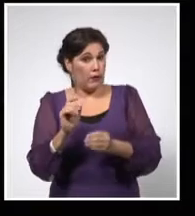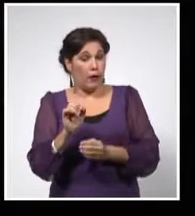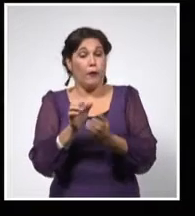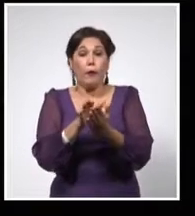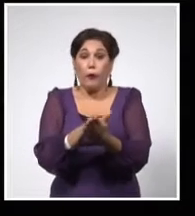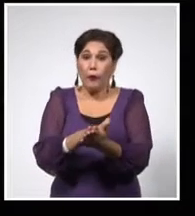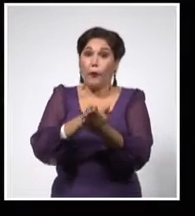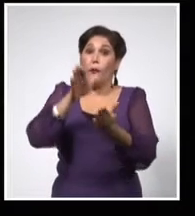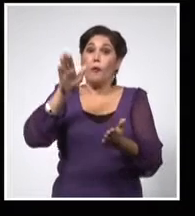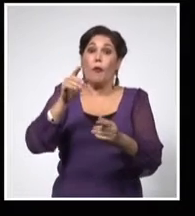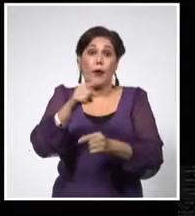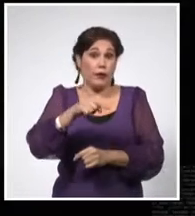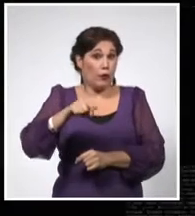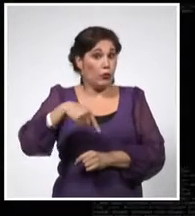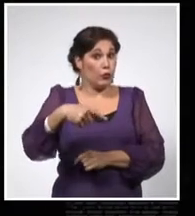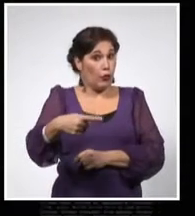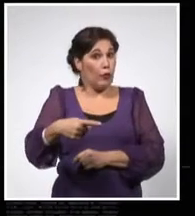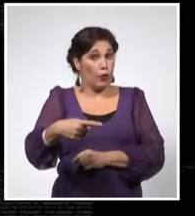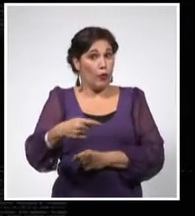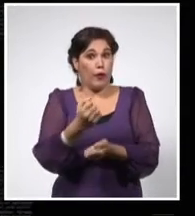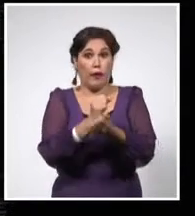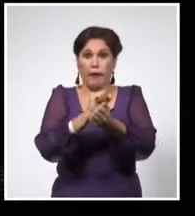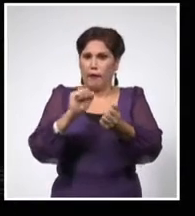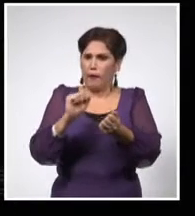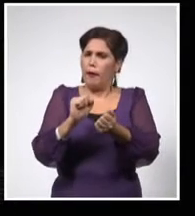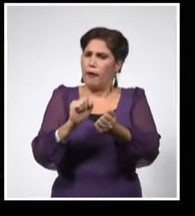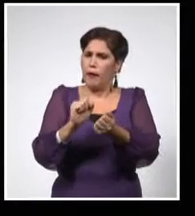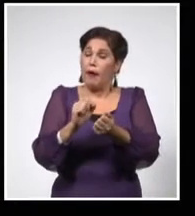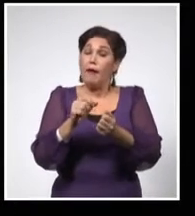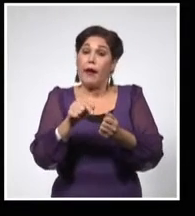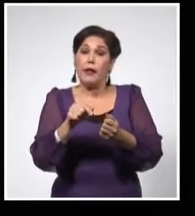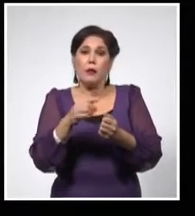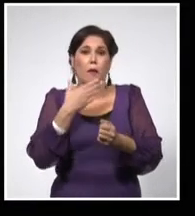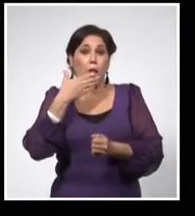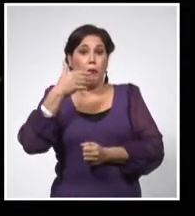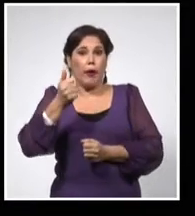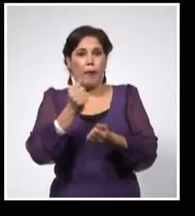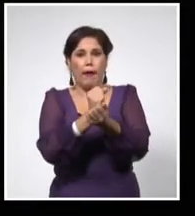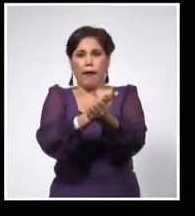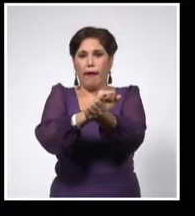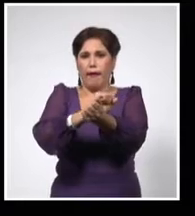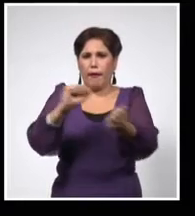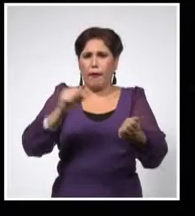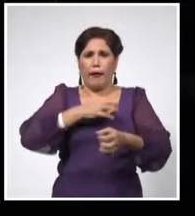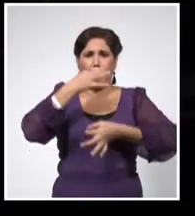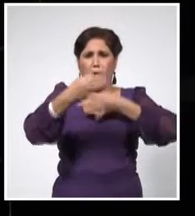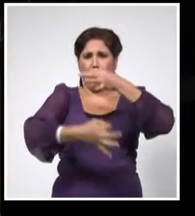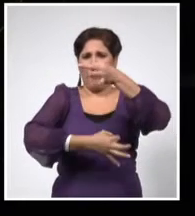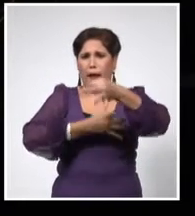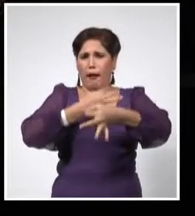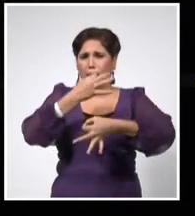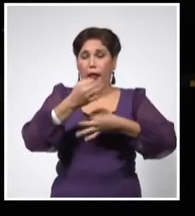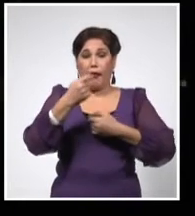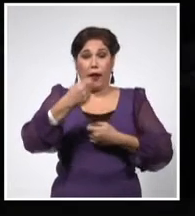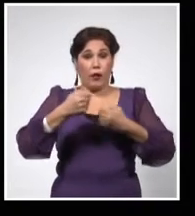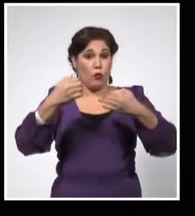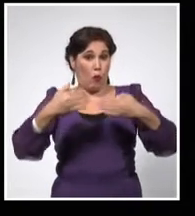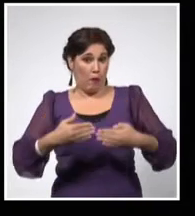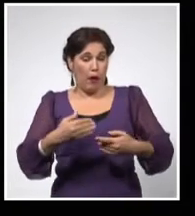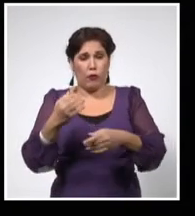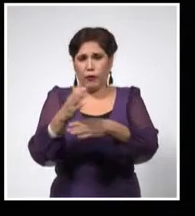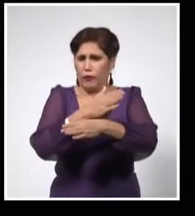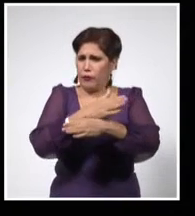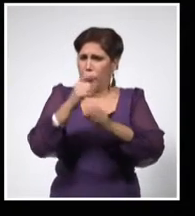comprometidos a eso que cada día se están jugando su libertad y hasta su vida a favor de la libertad de expresión, de los derechos humanos, etcétera,